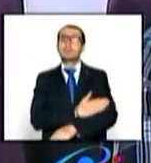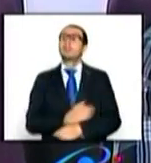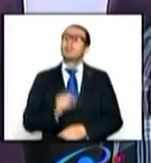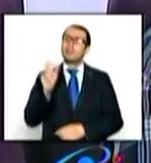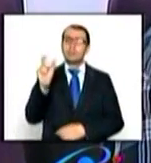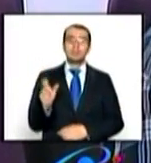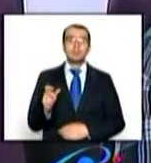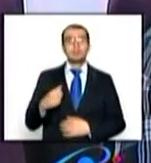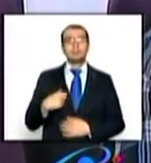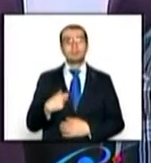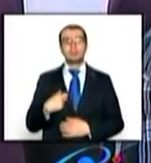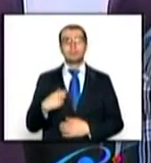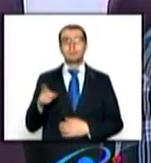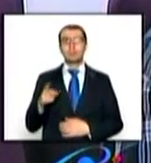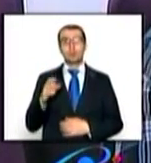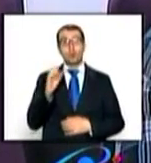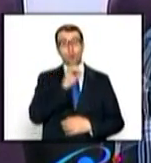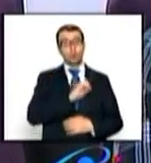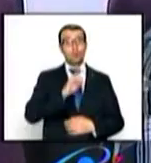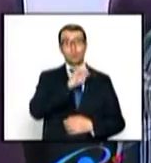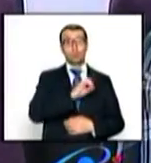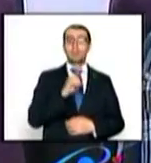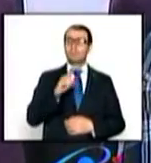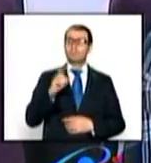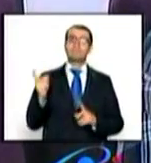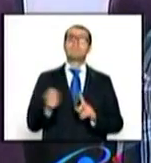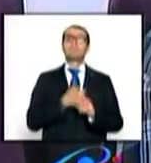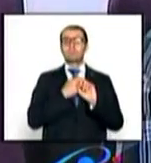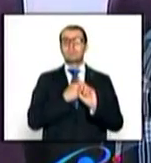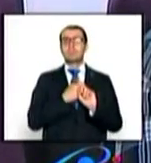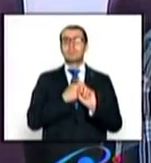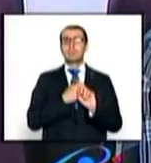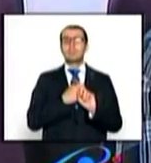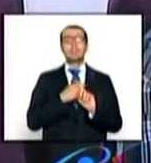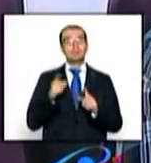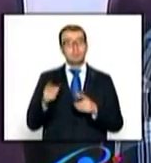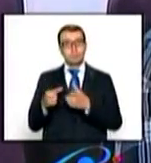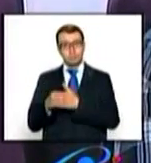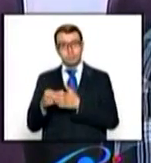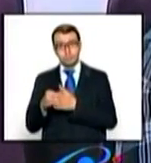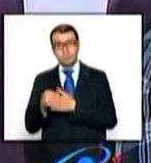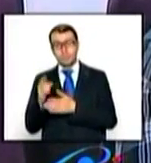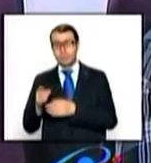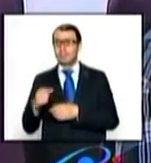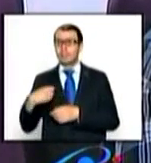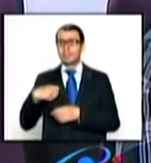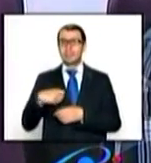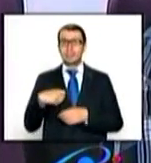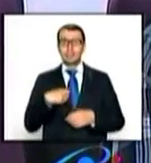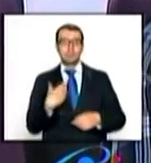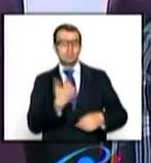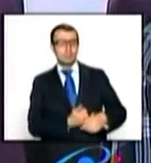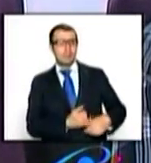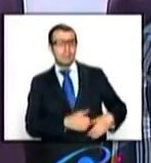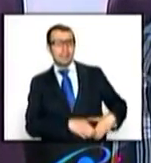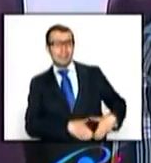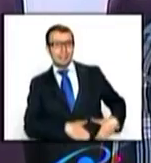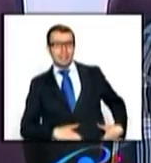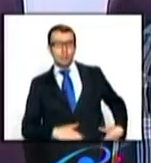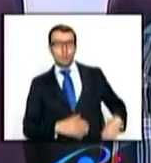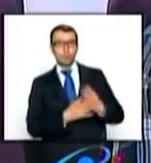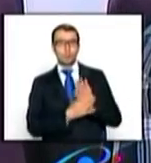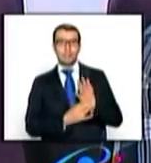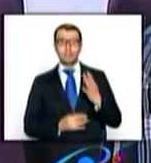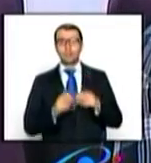cual en el mes de octubre le diagnosticamos en el parque médico un hígado graso nivel 3. Ese hígado